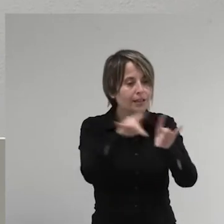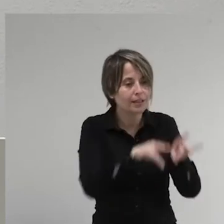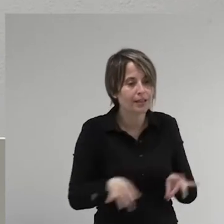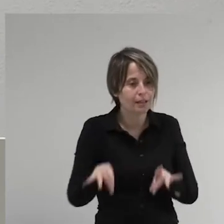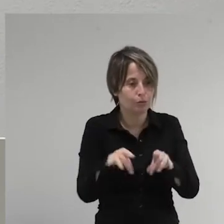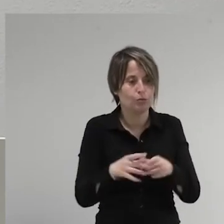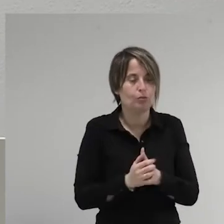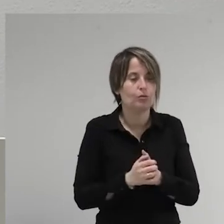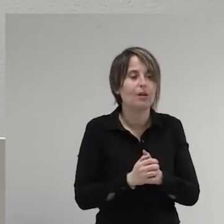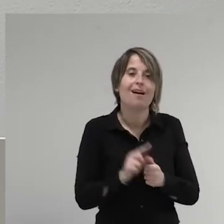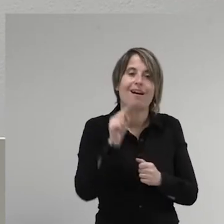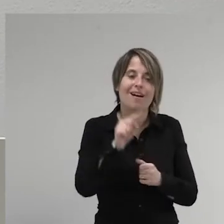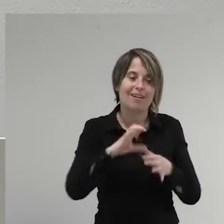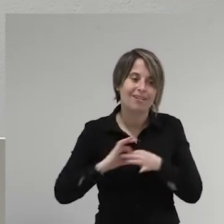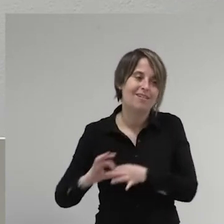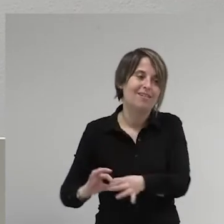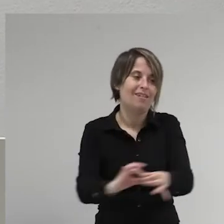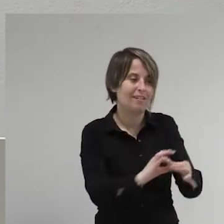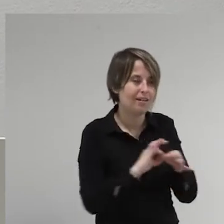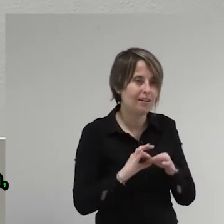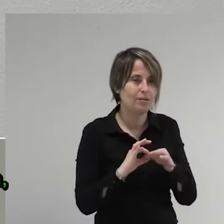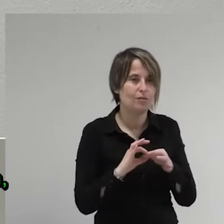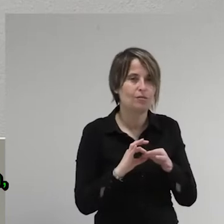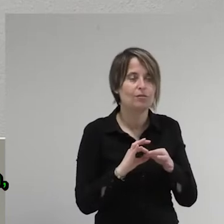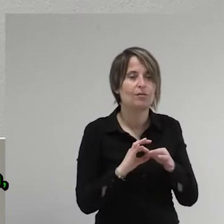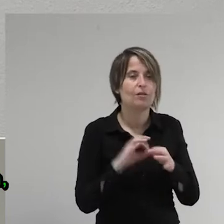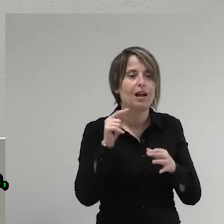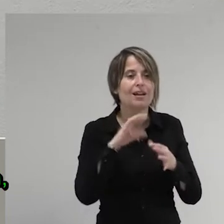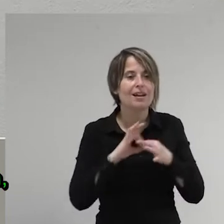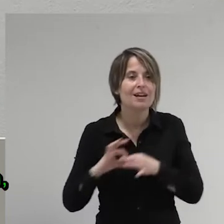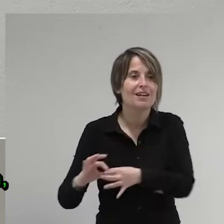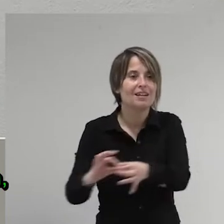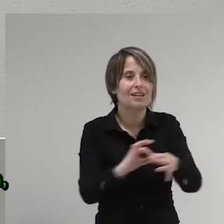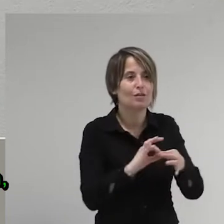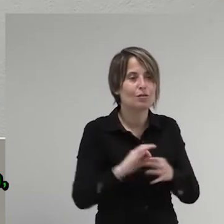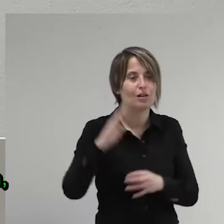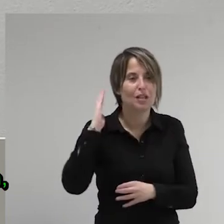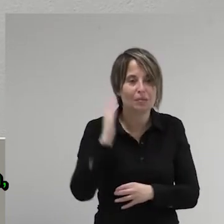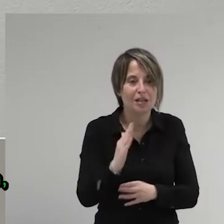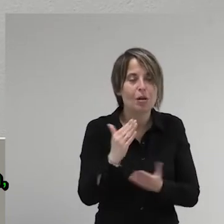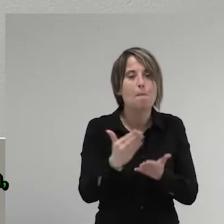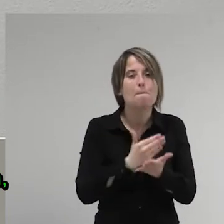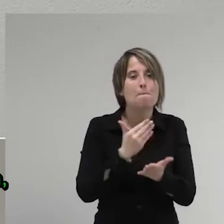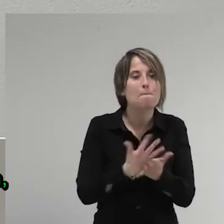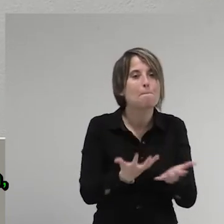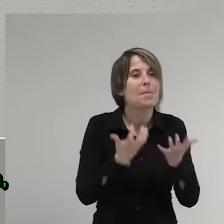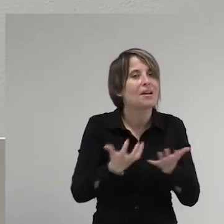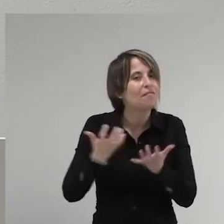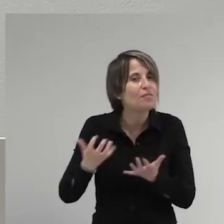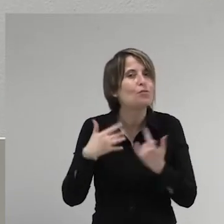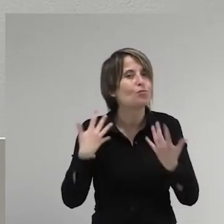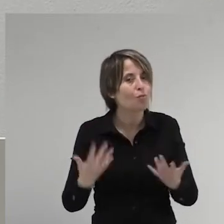lo tanto, hay una relación muy estrecha en qué tiene que ver la criminalización, qué tipo de beneficios